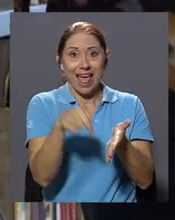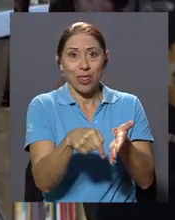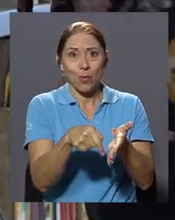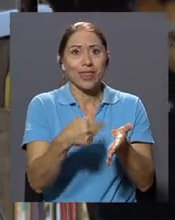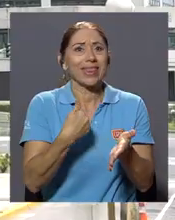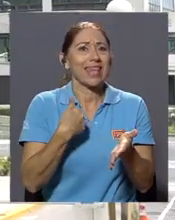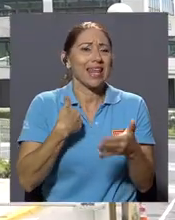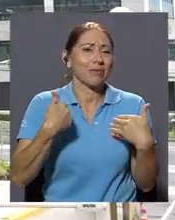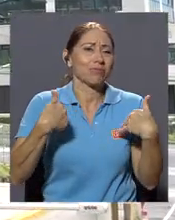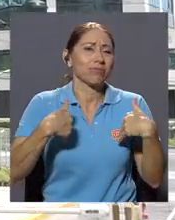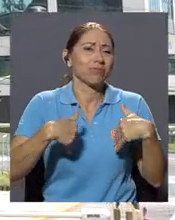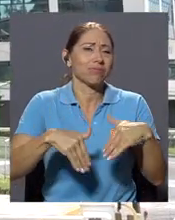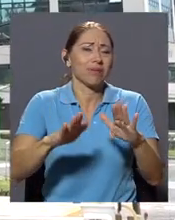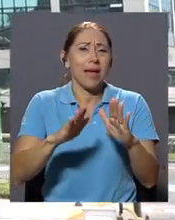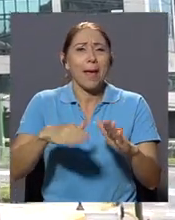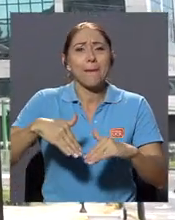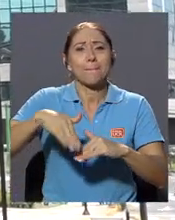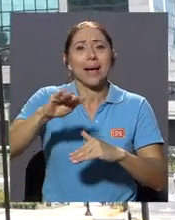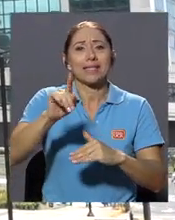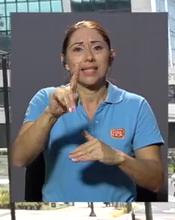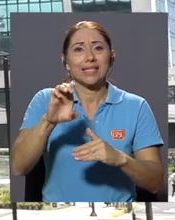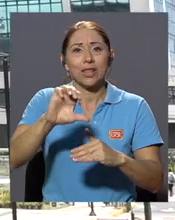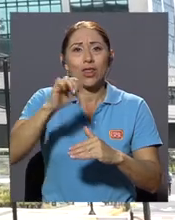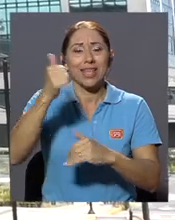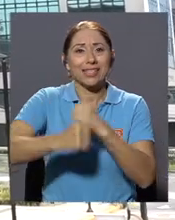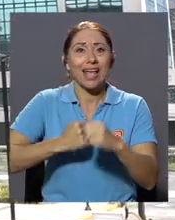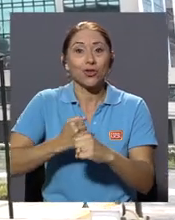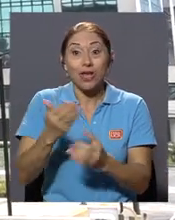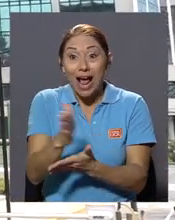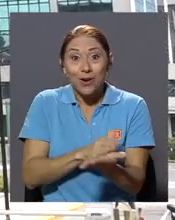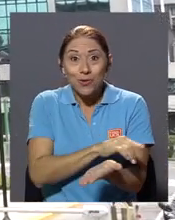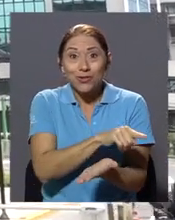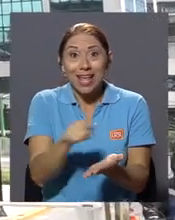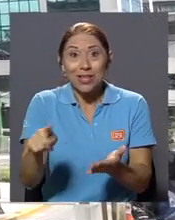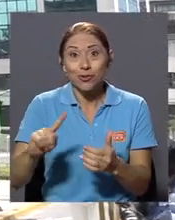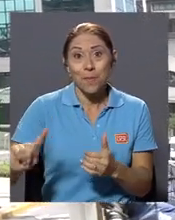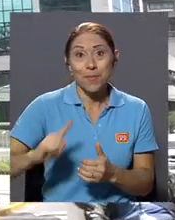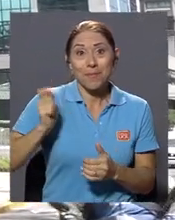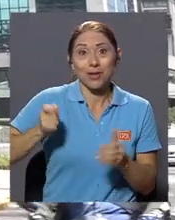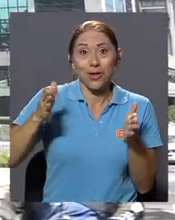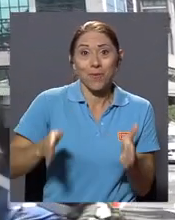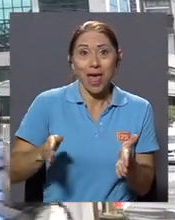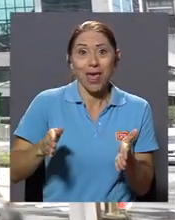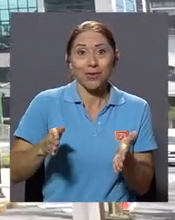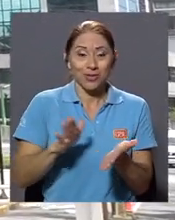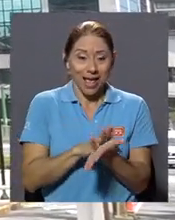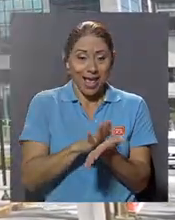ejemplares de más de 110 años, algunas escritas a mano por los primeros abogados del país.